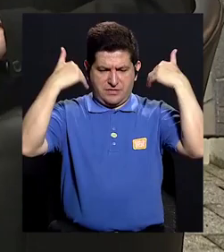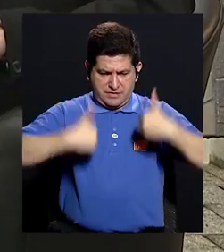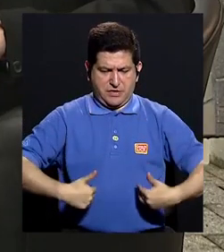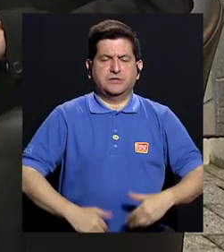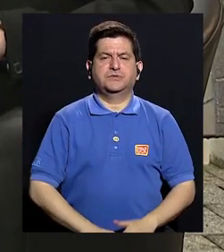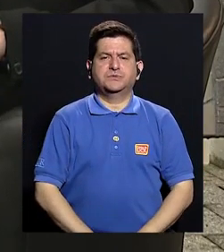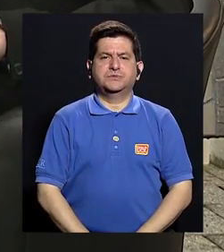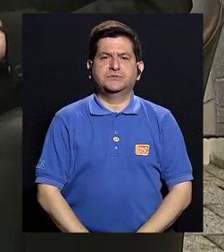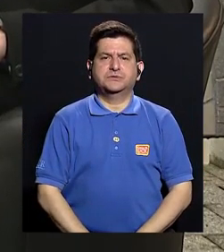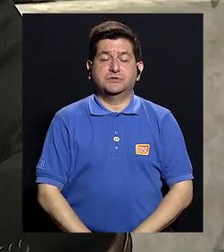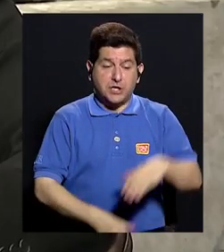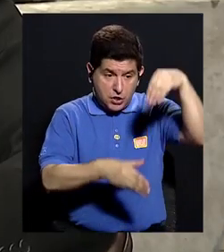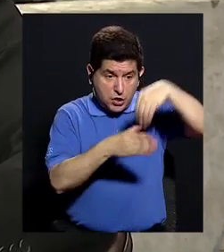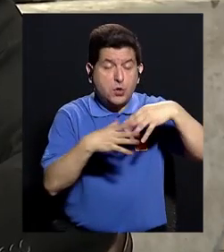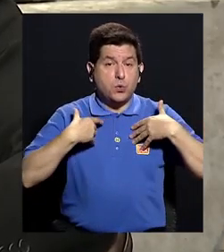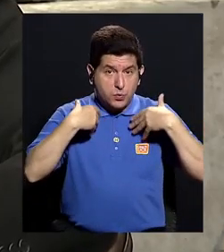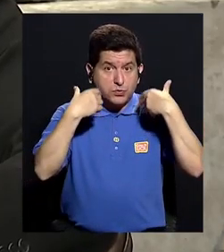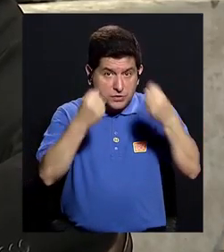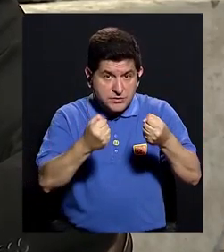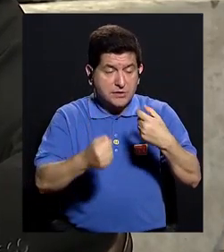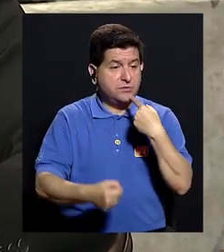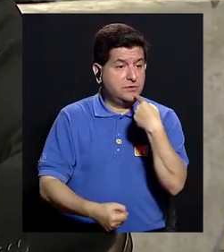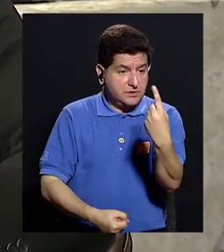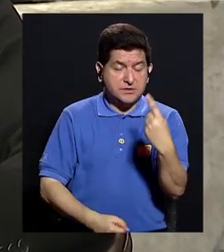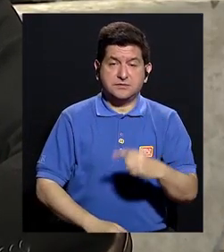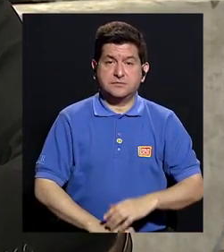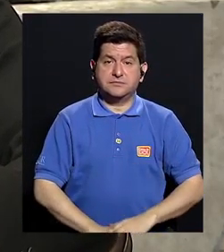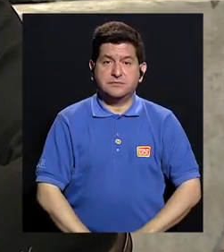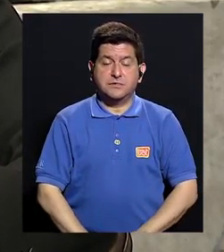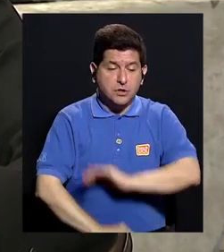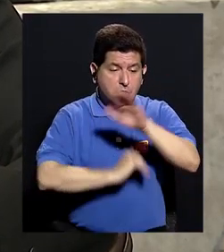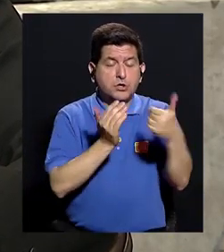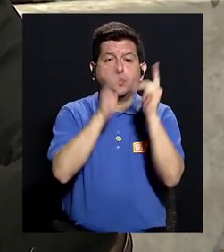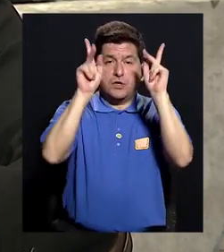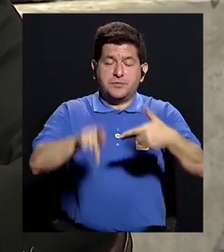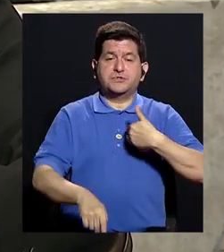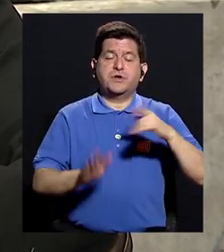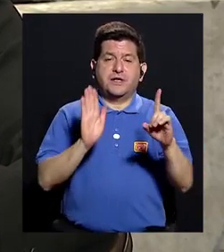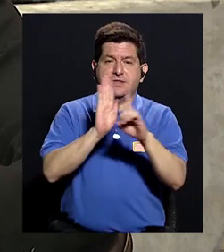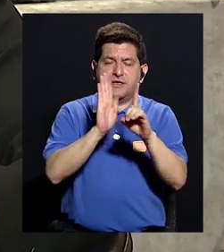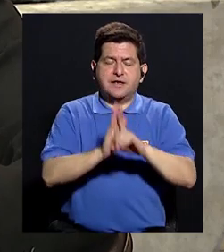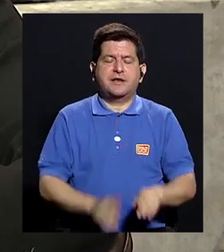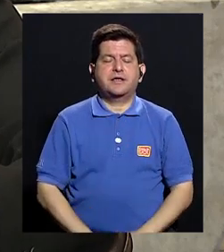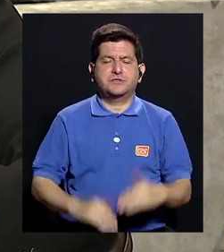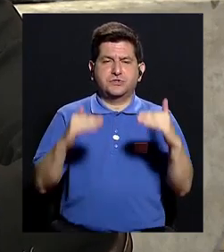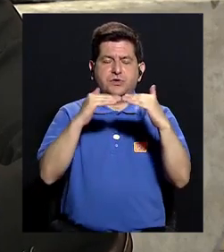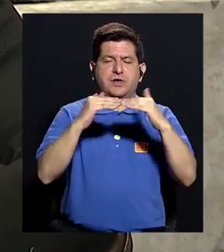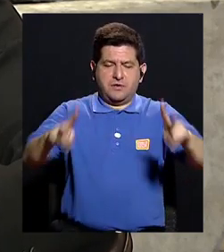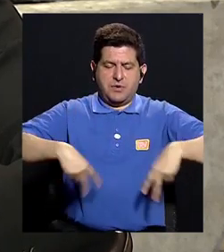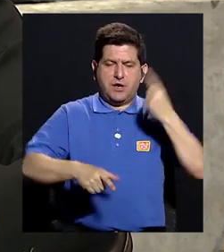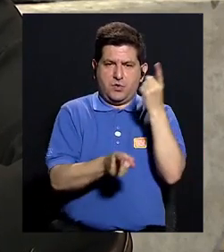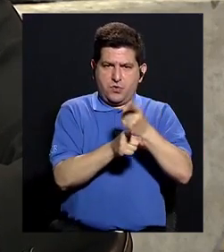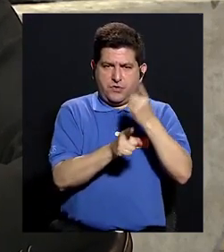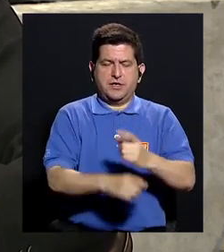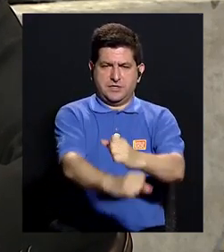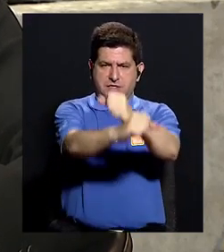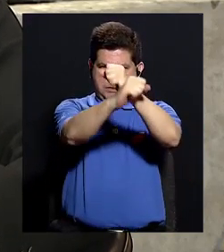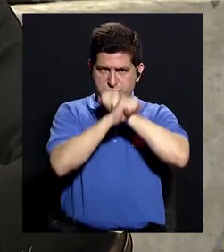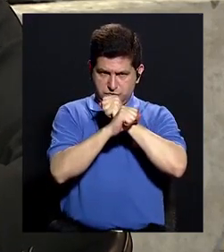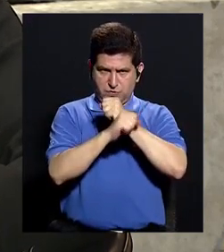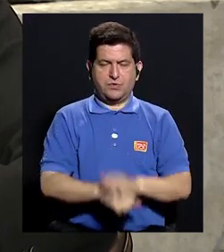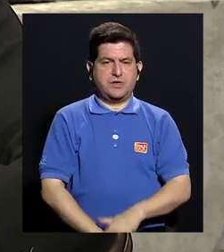Humanos, el cual pues incluye a la salud cuando menciona que toda persona tiene derecho a un nivel de vida adecuado que le